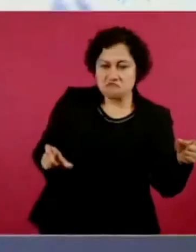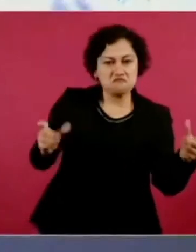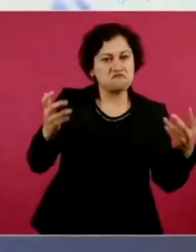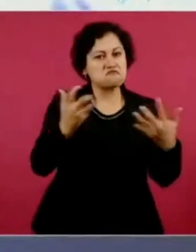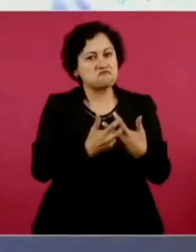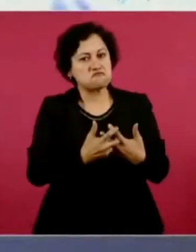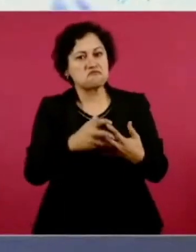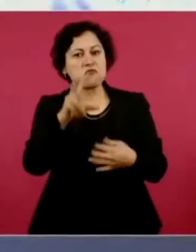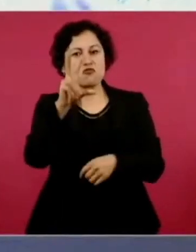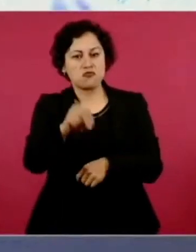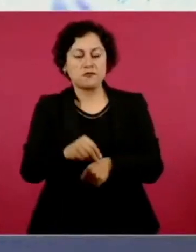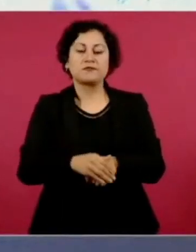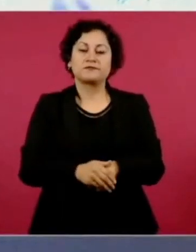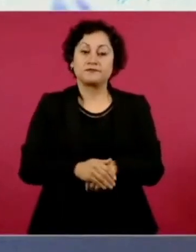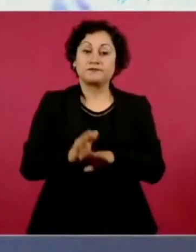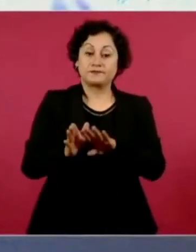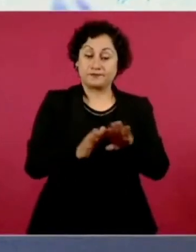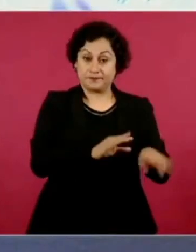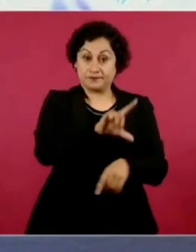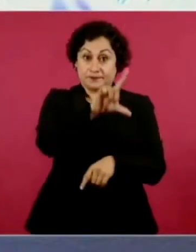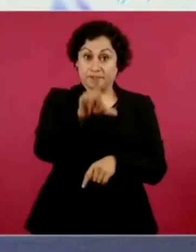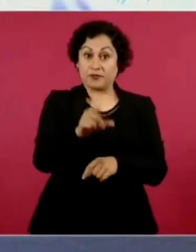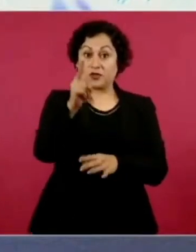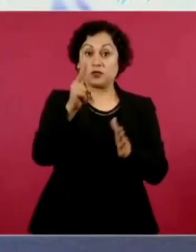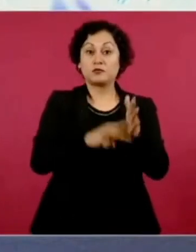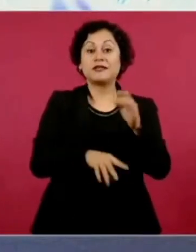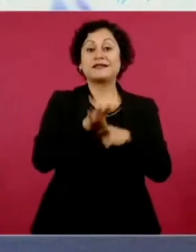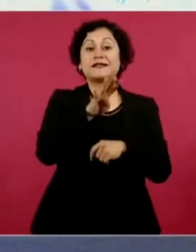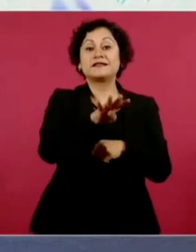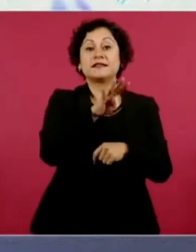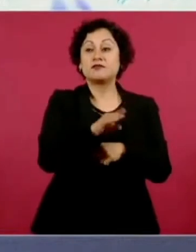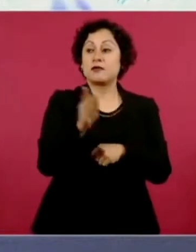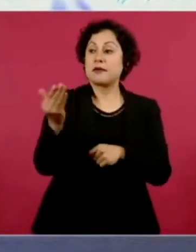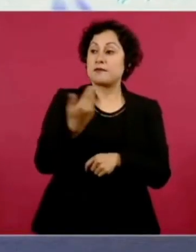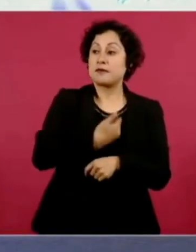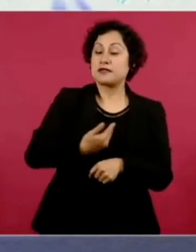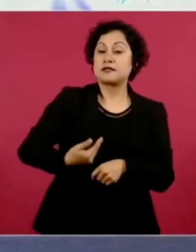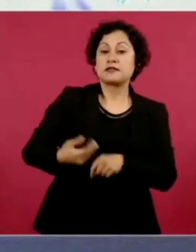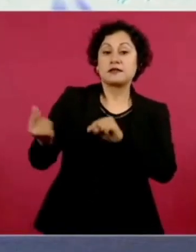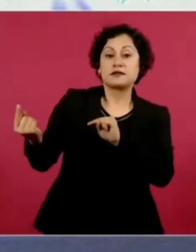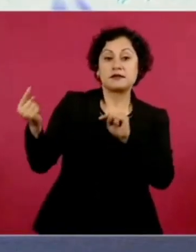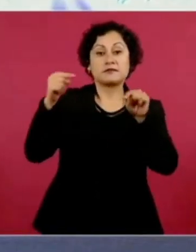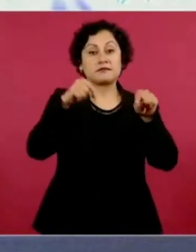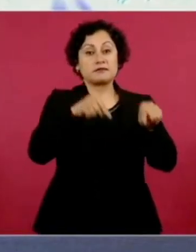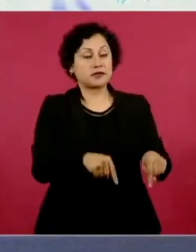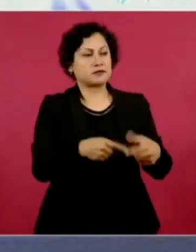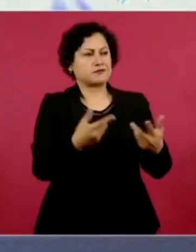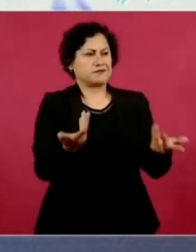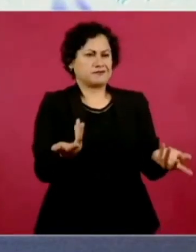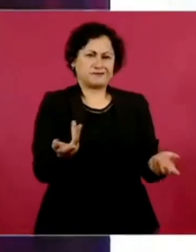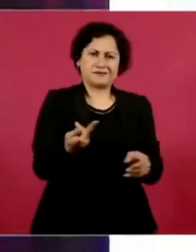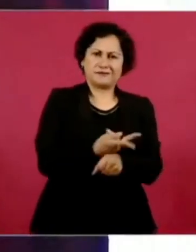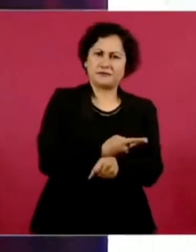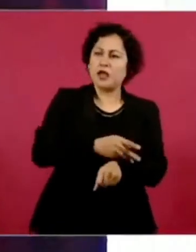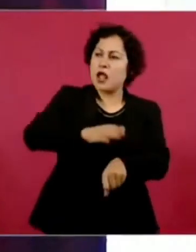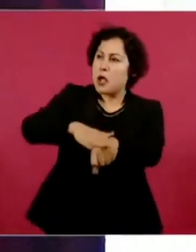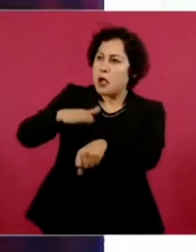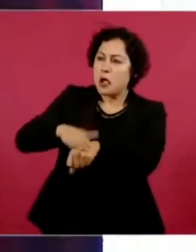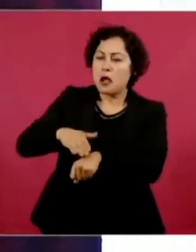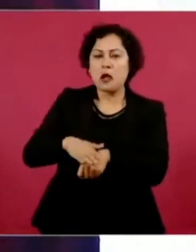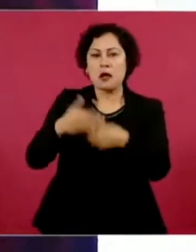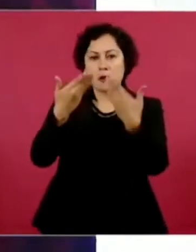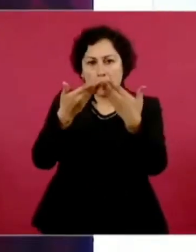de 2019, que el presidente dio la instrucción de abrir más becas, abrir más sedes de formación y